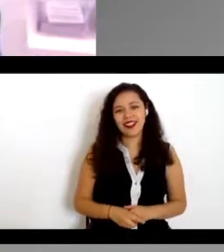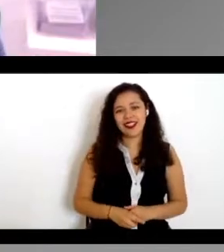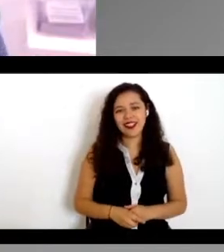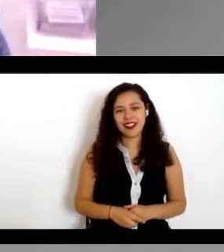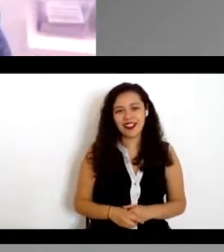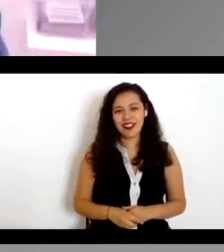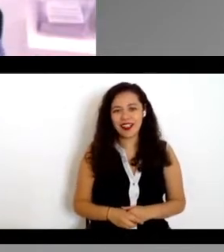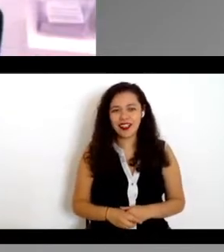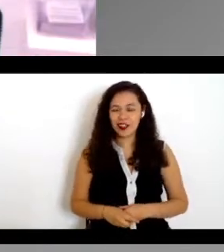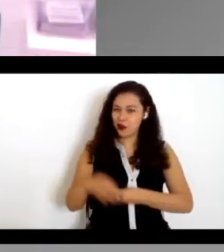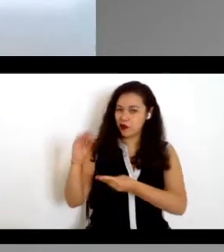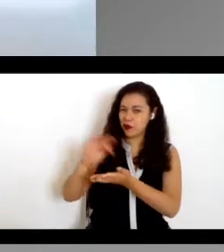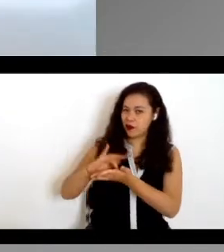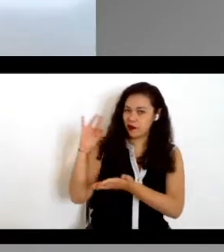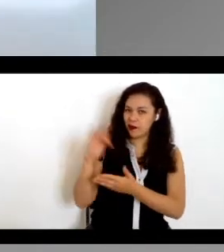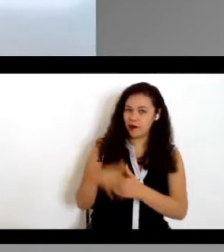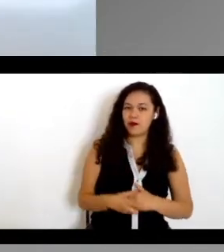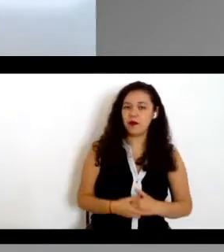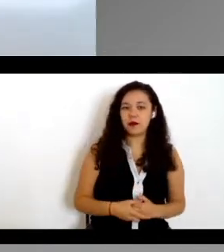Muchas gracias.